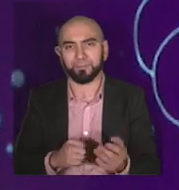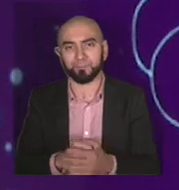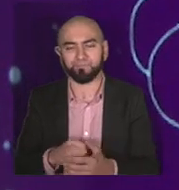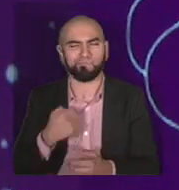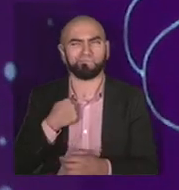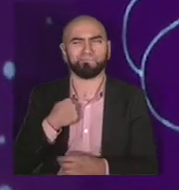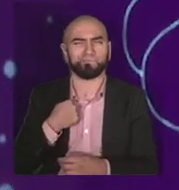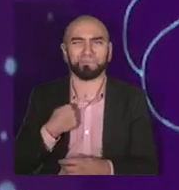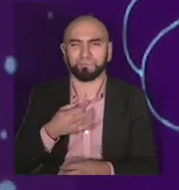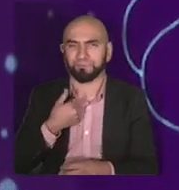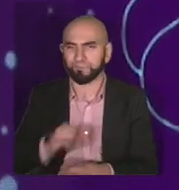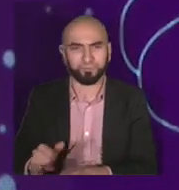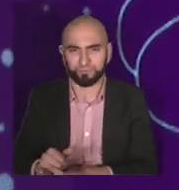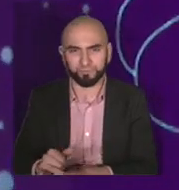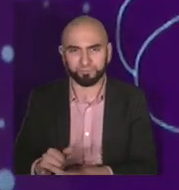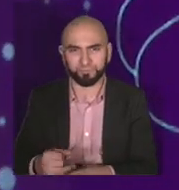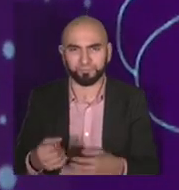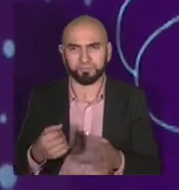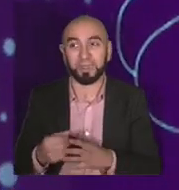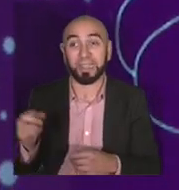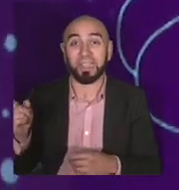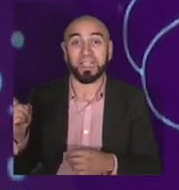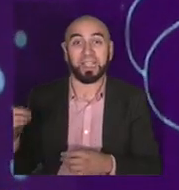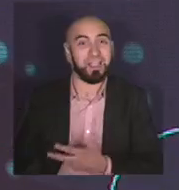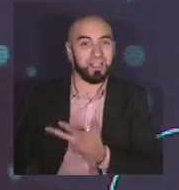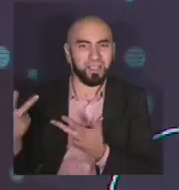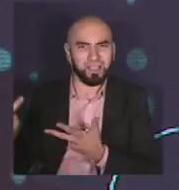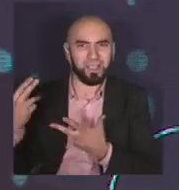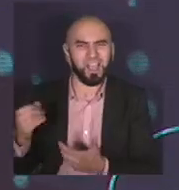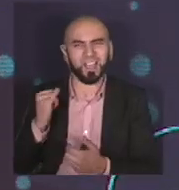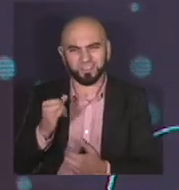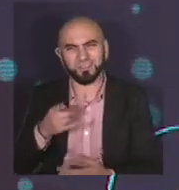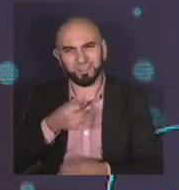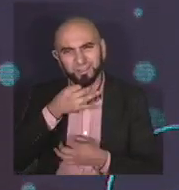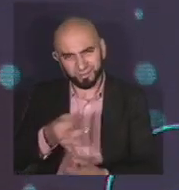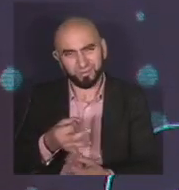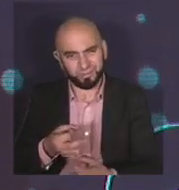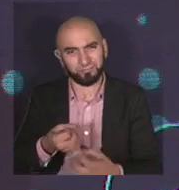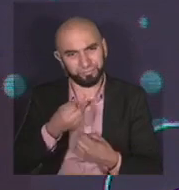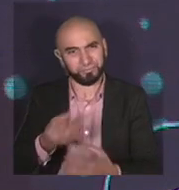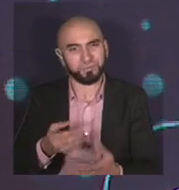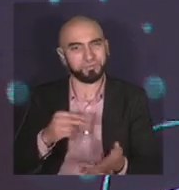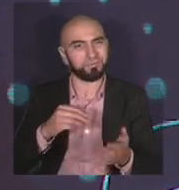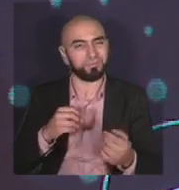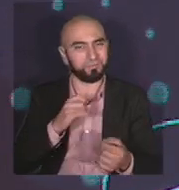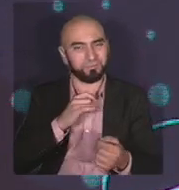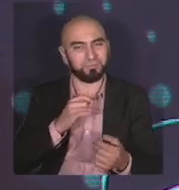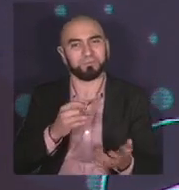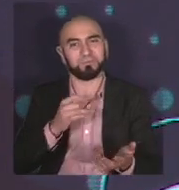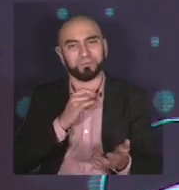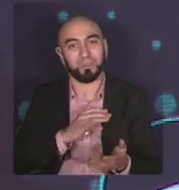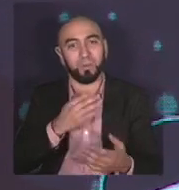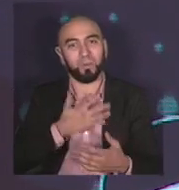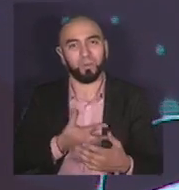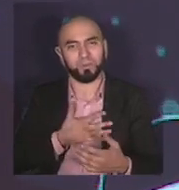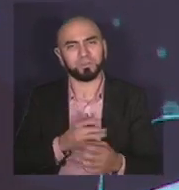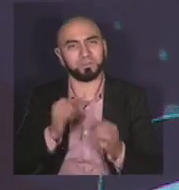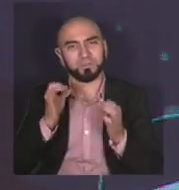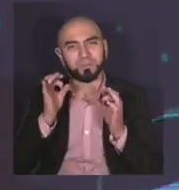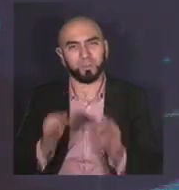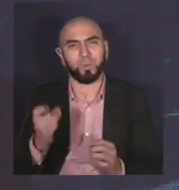gustar. Y ellos dijeron, sí les va a gustar. Es el único tema que se van a